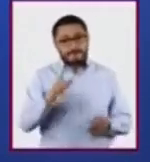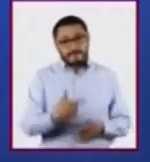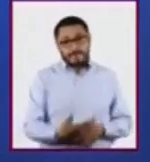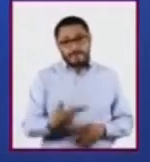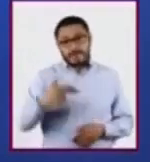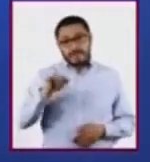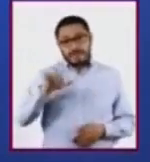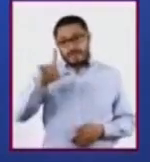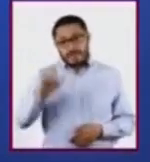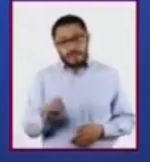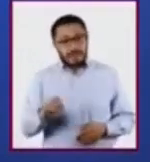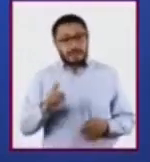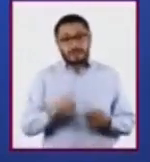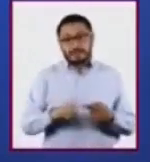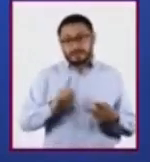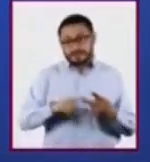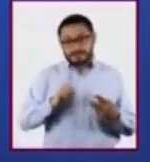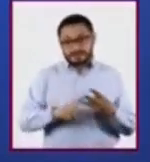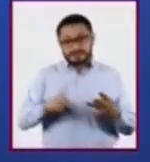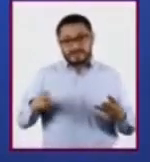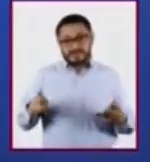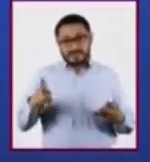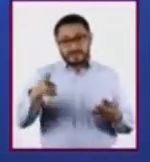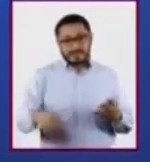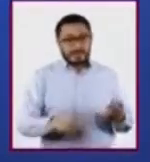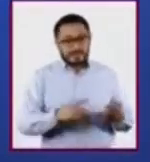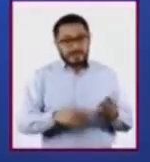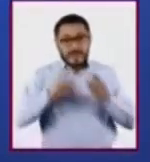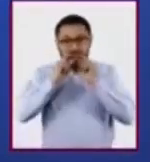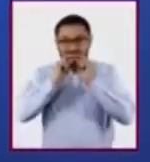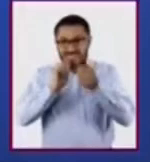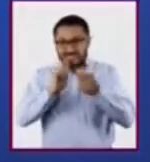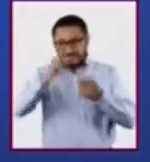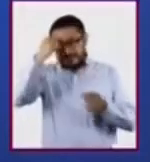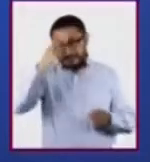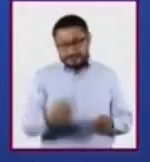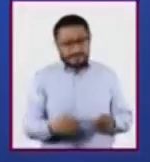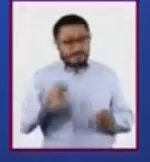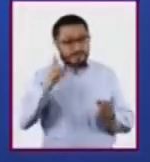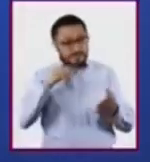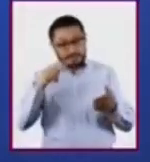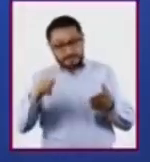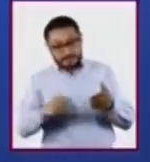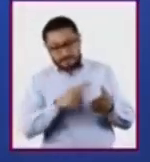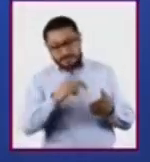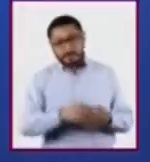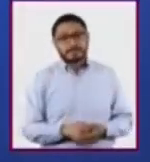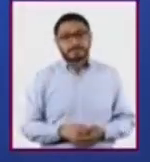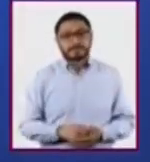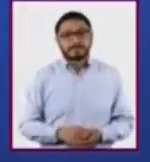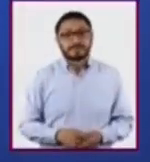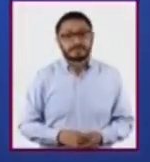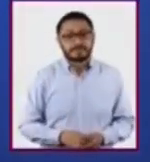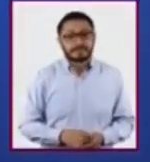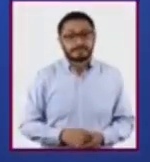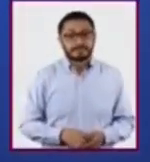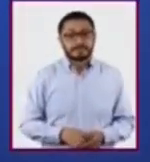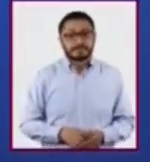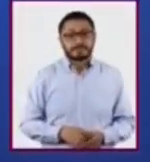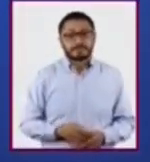estambre, tijeras y cinta adhesiva para decorar nuestro balero. Vamos a iniciar con la